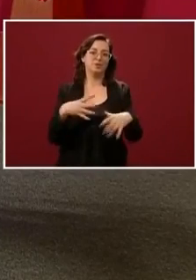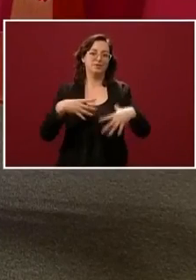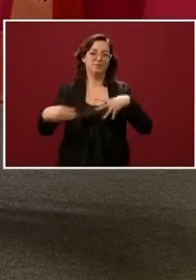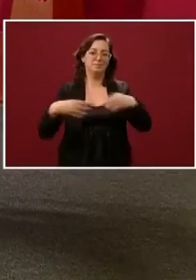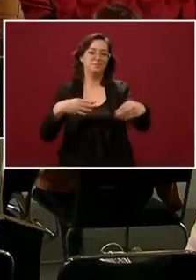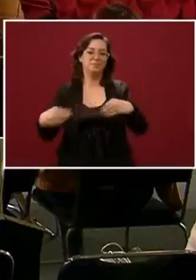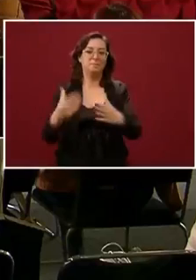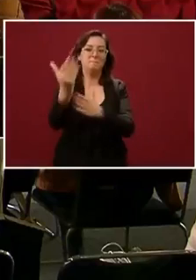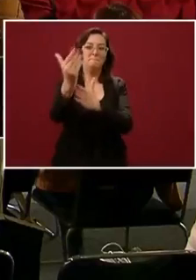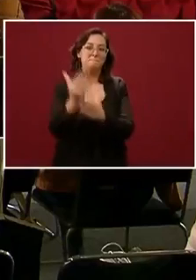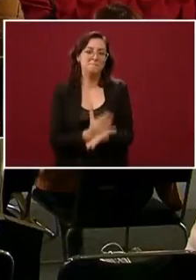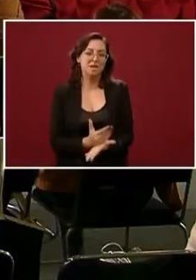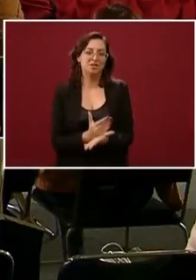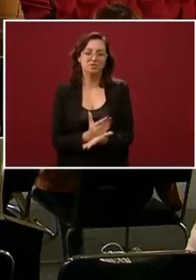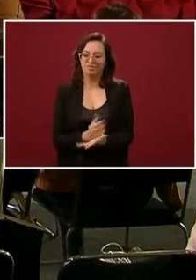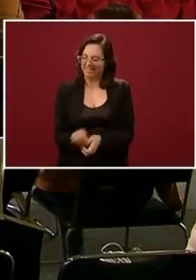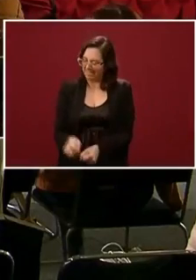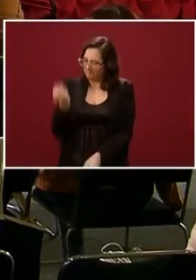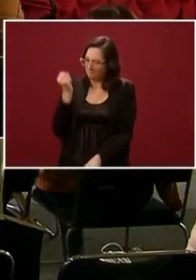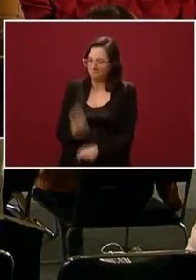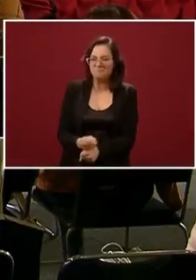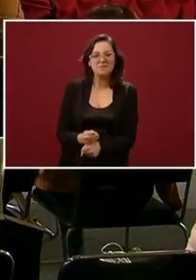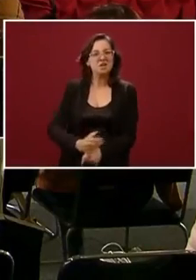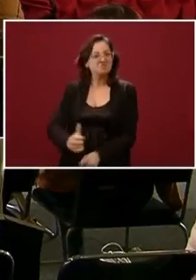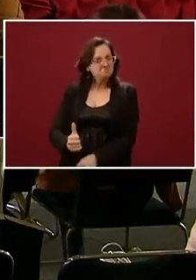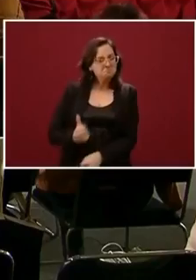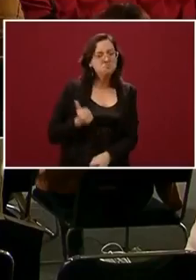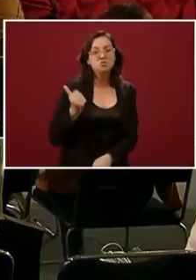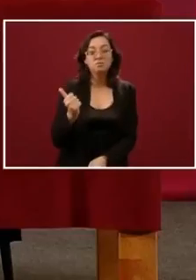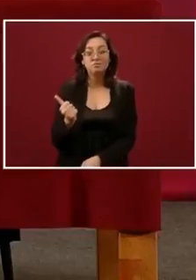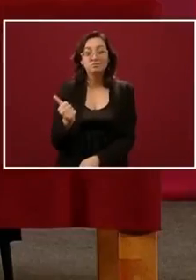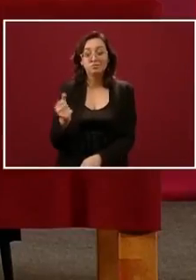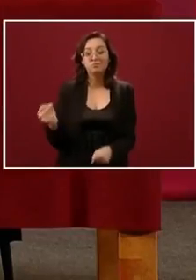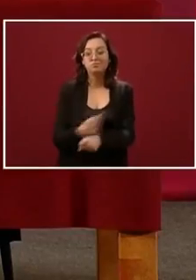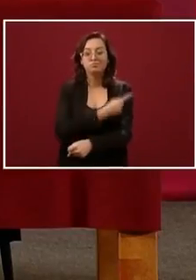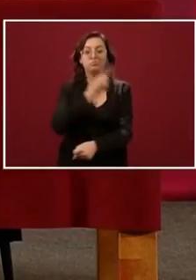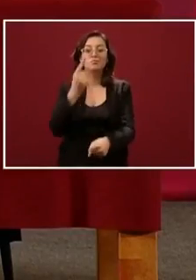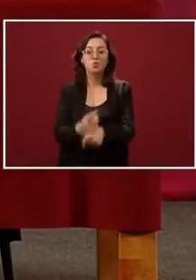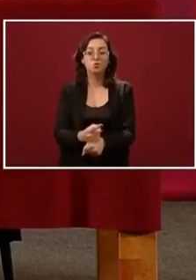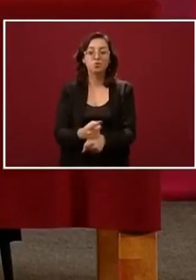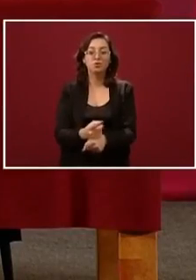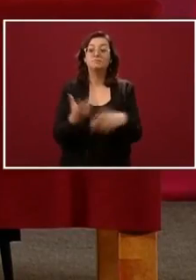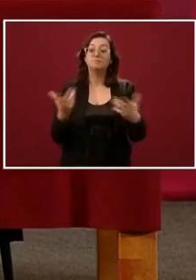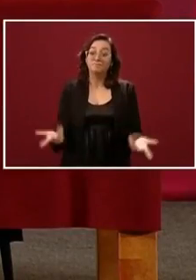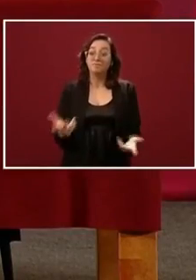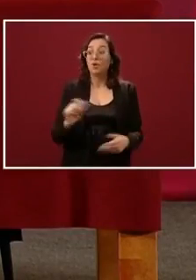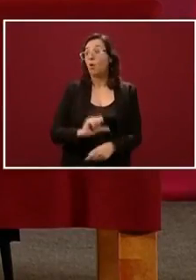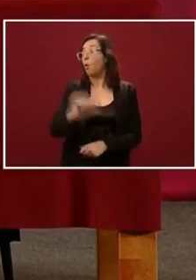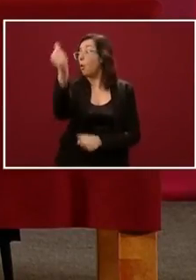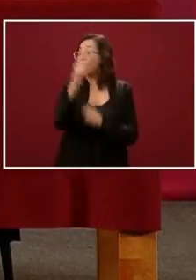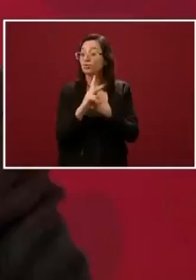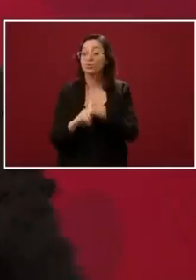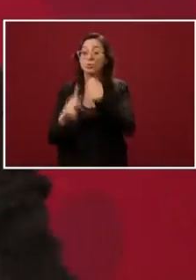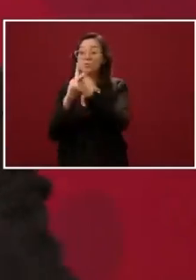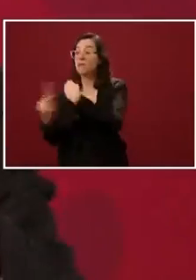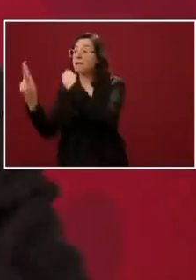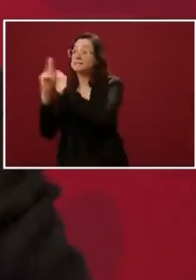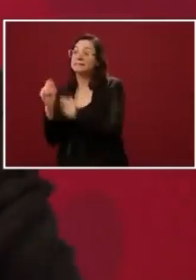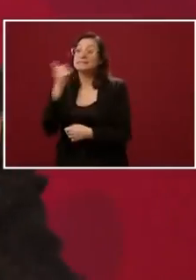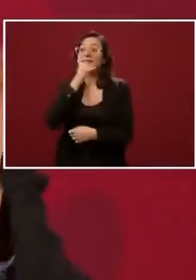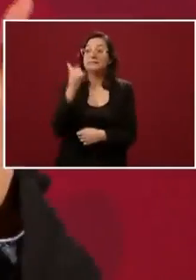transmisión. Entonces, fue el momento de oportunidad y México, a diferencia de varios otros países, de